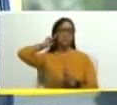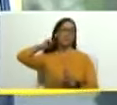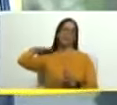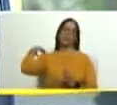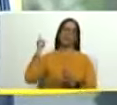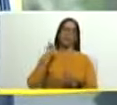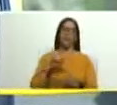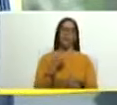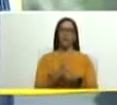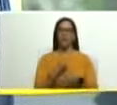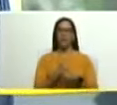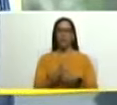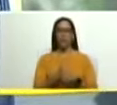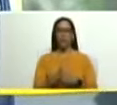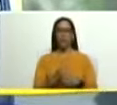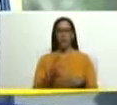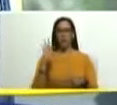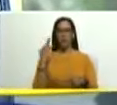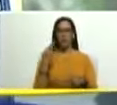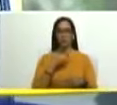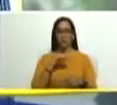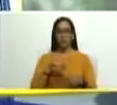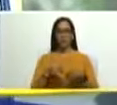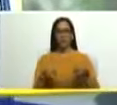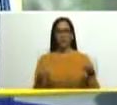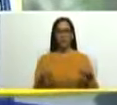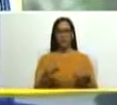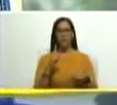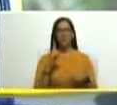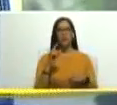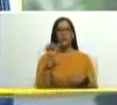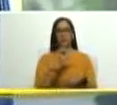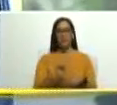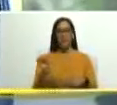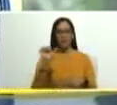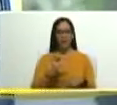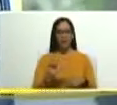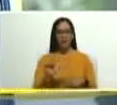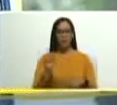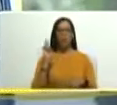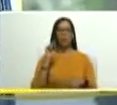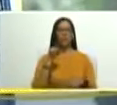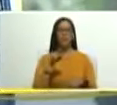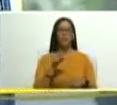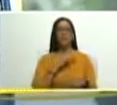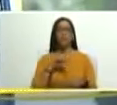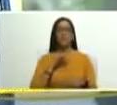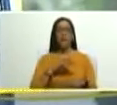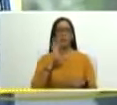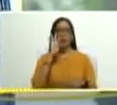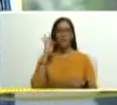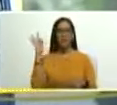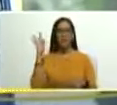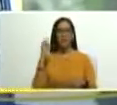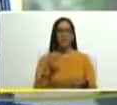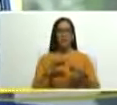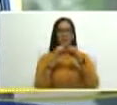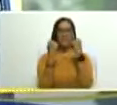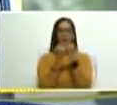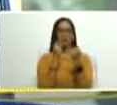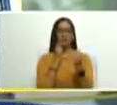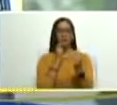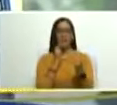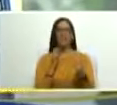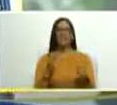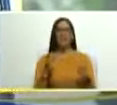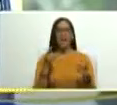Tierra. Le damos las gracias porque hace una semana usted estaba... nosotros estábamos en París, en el Salón del Chocolate, que es el evento de